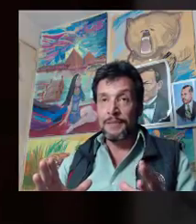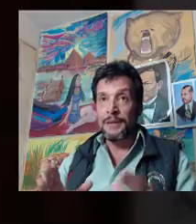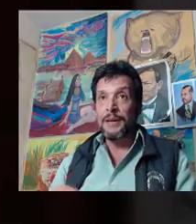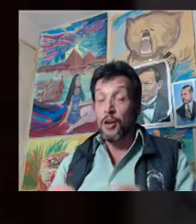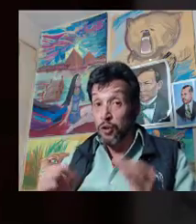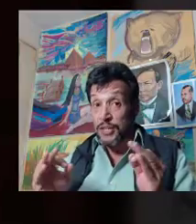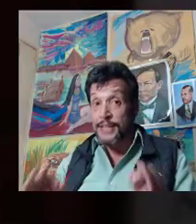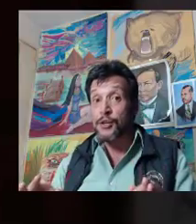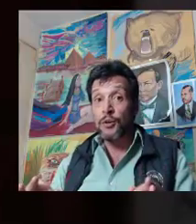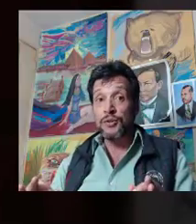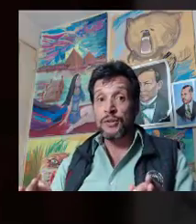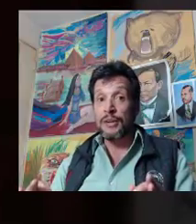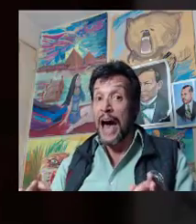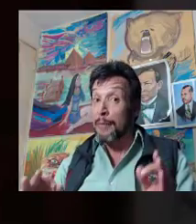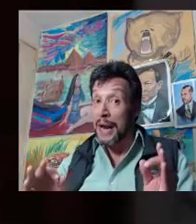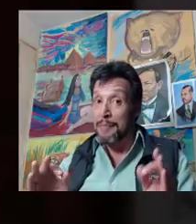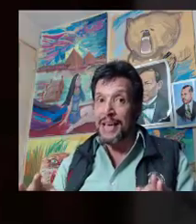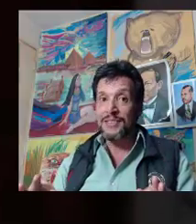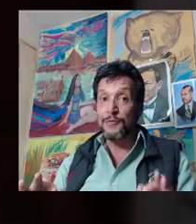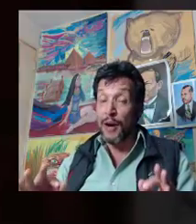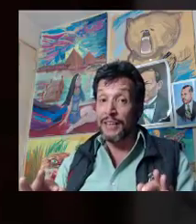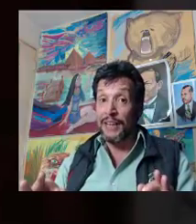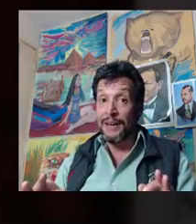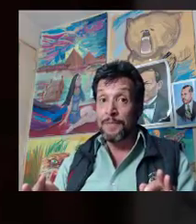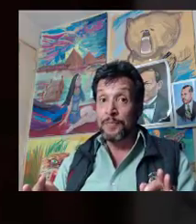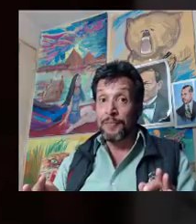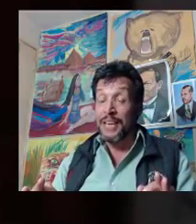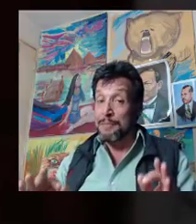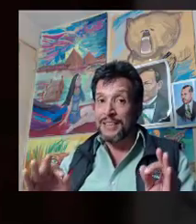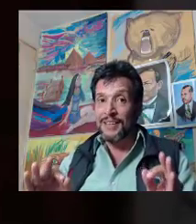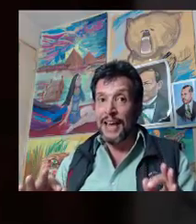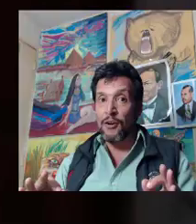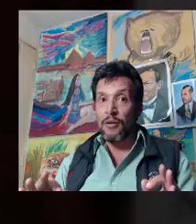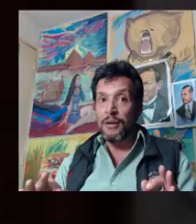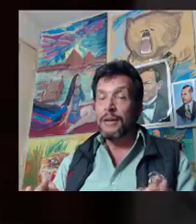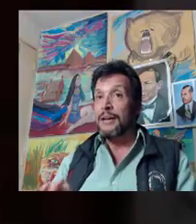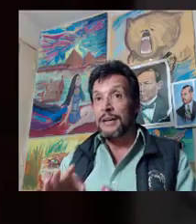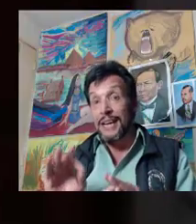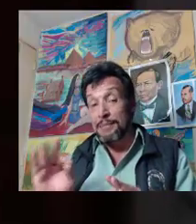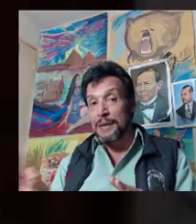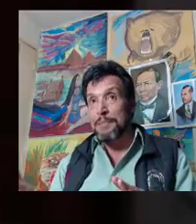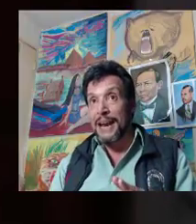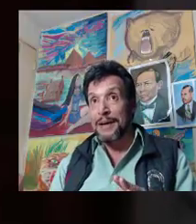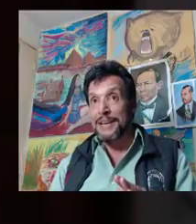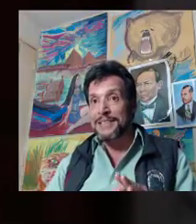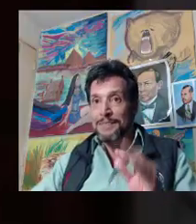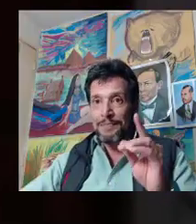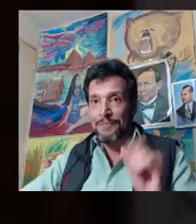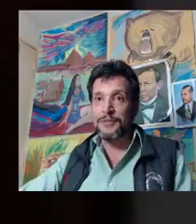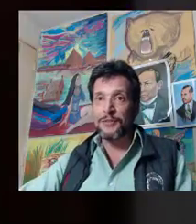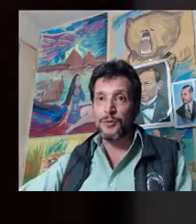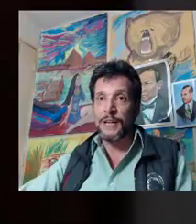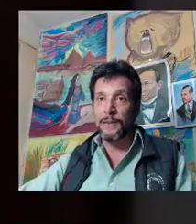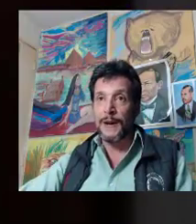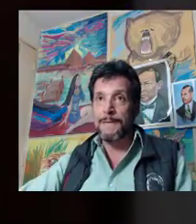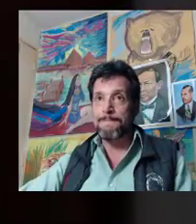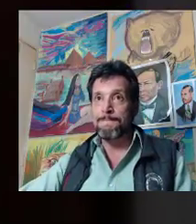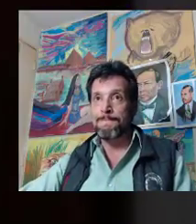señores, los hechos hablan más fuerte y más claro que mil palabras.